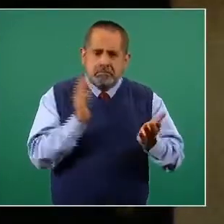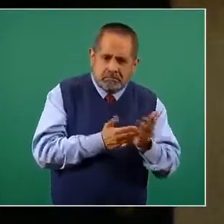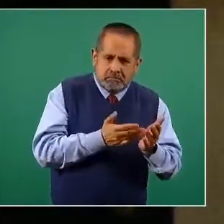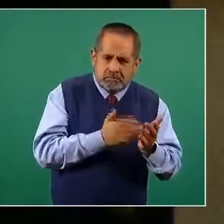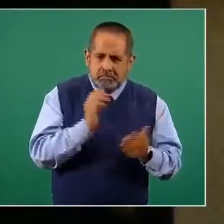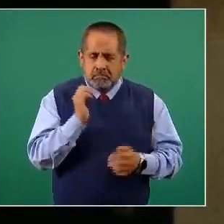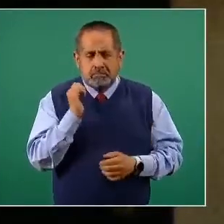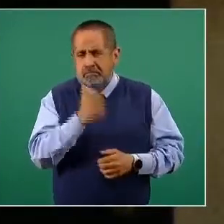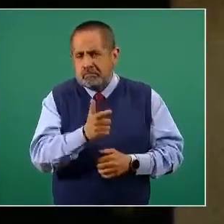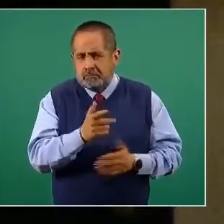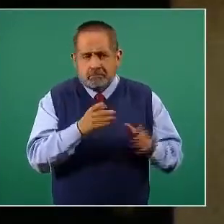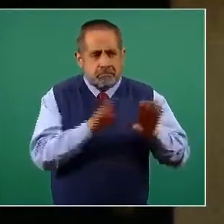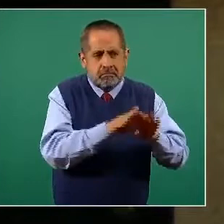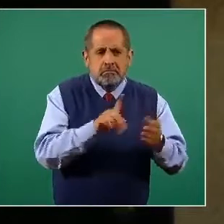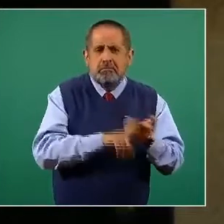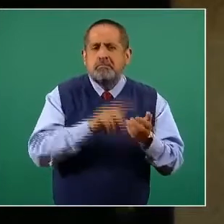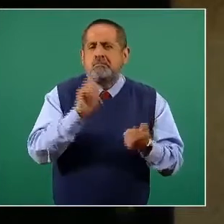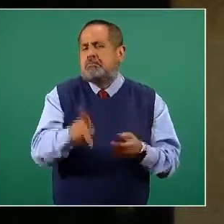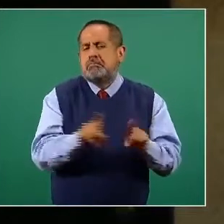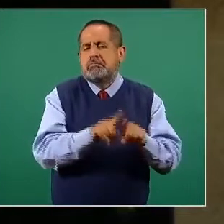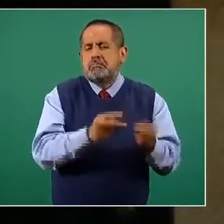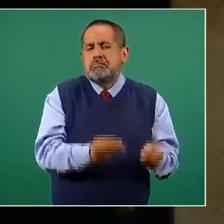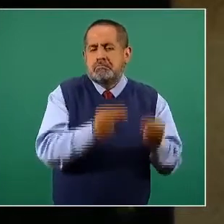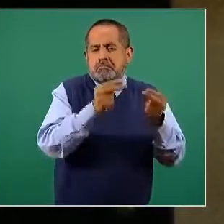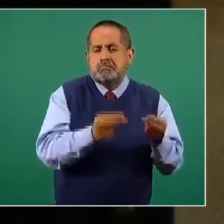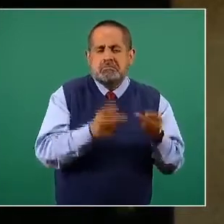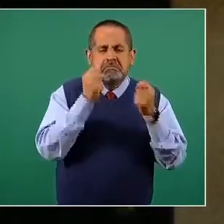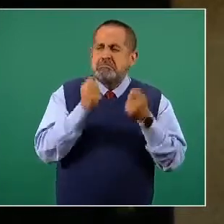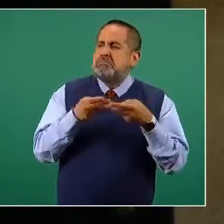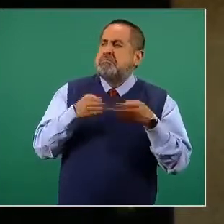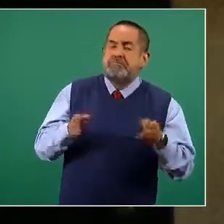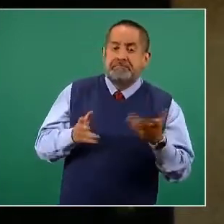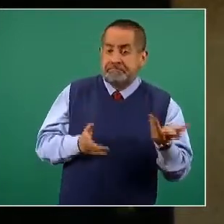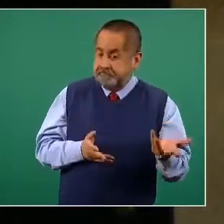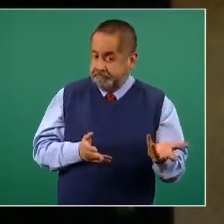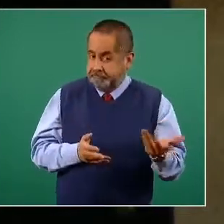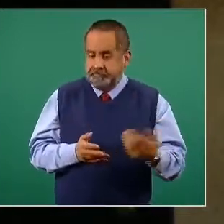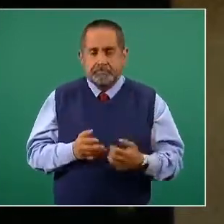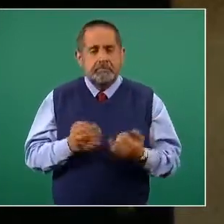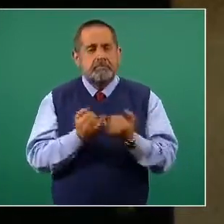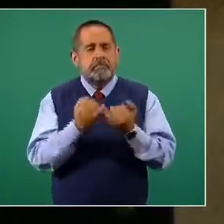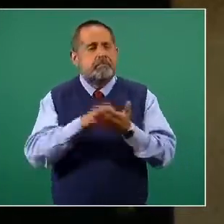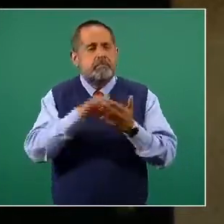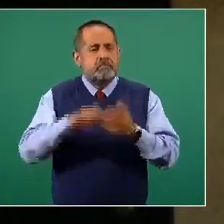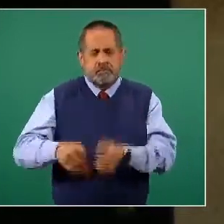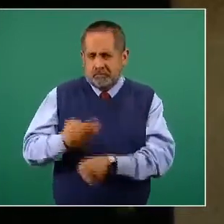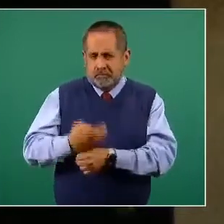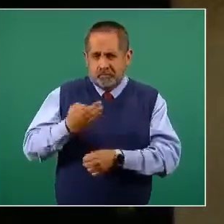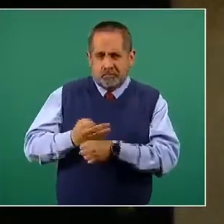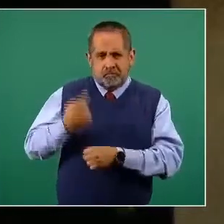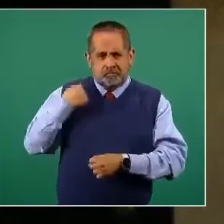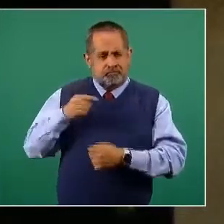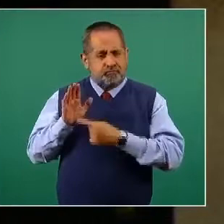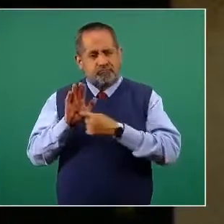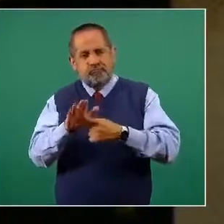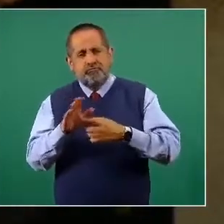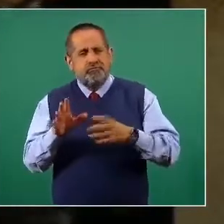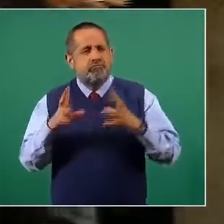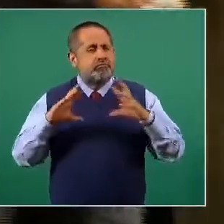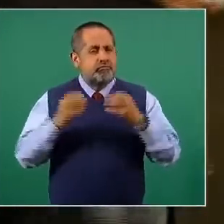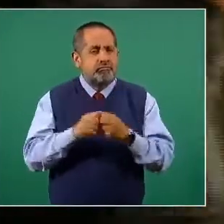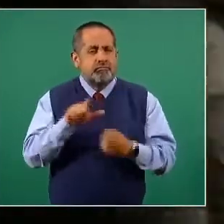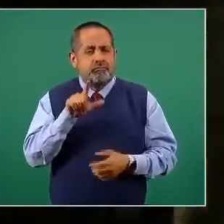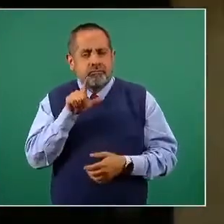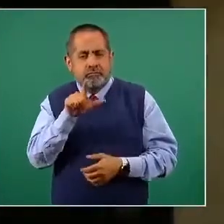ese tipo, como sucedió con los negocios en su momento? Y la segunda pregunta sería, hasta el corte de este momento que nos están presentando, son